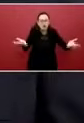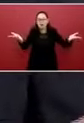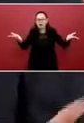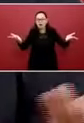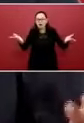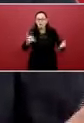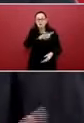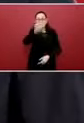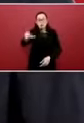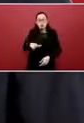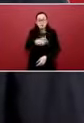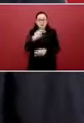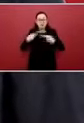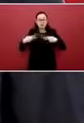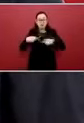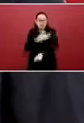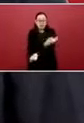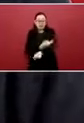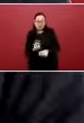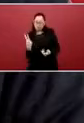no